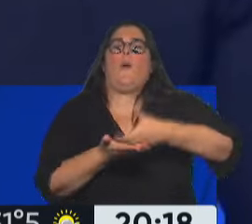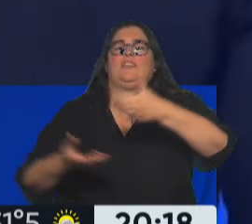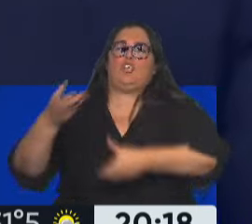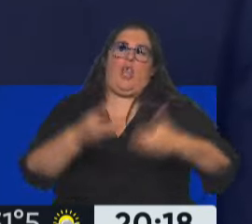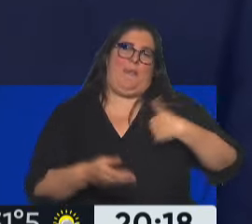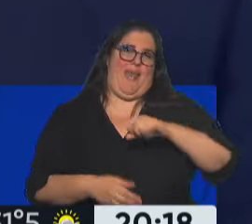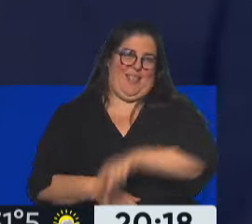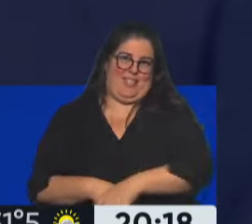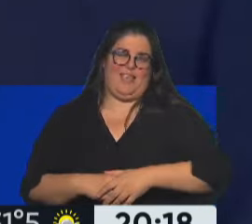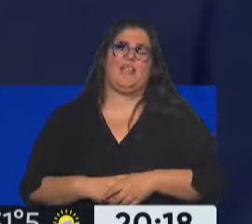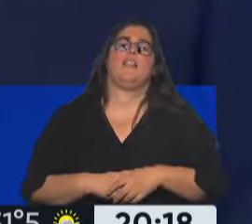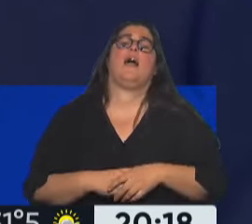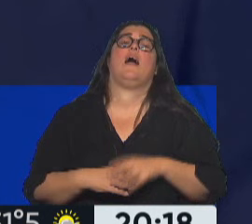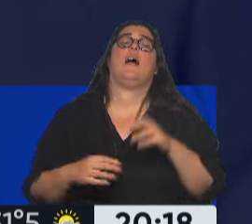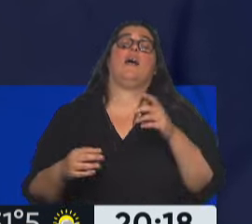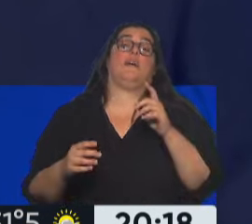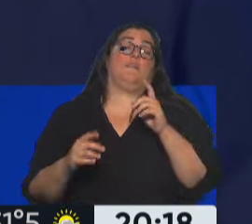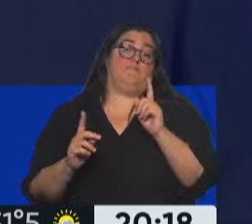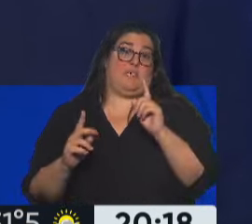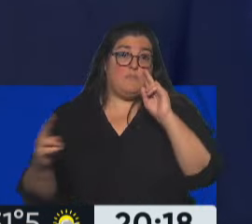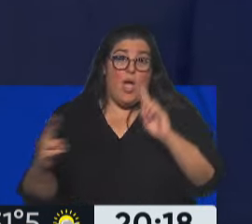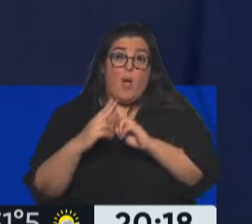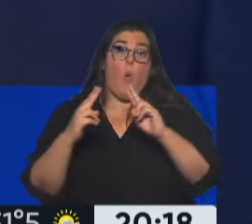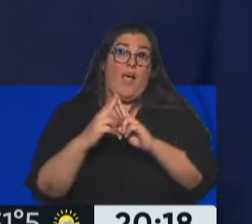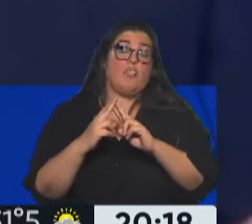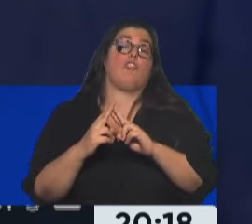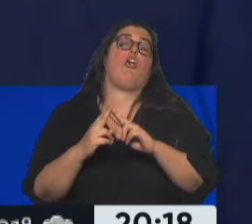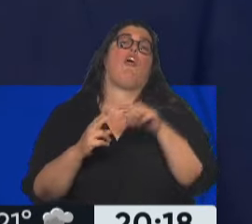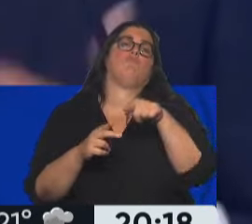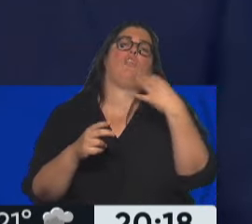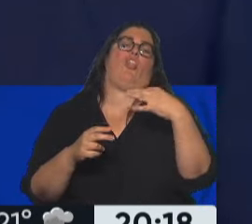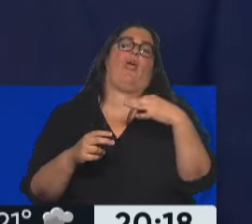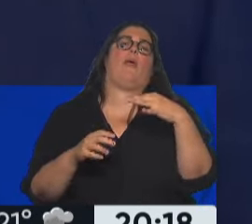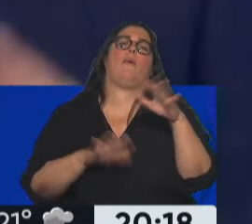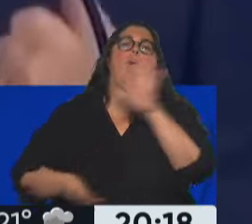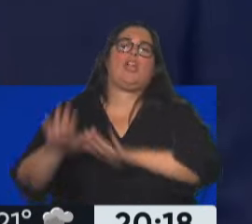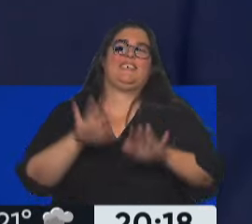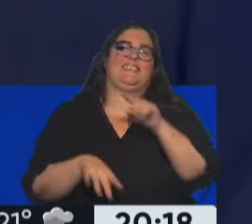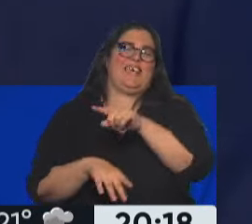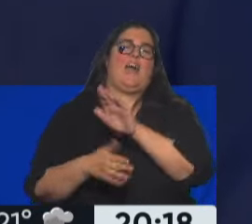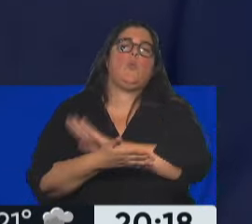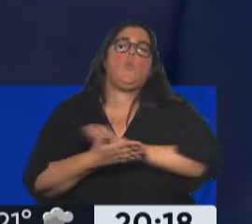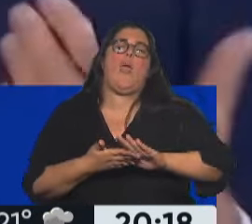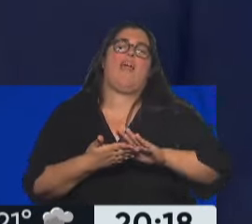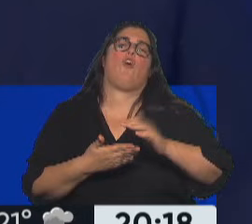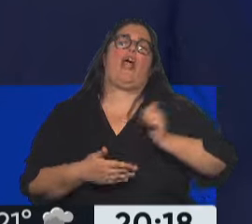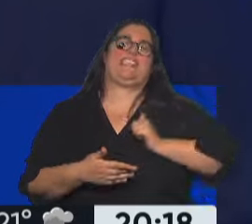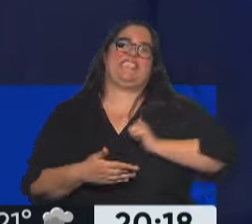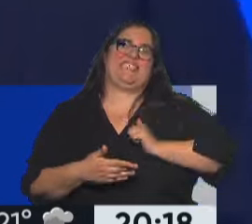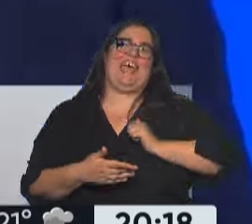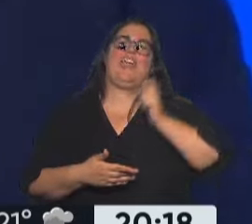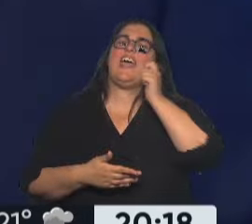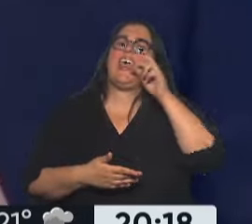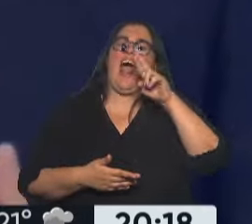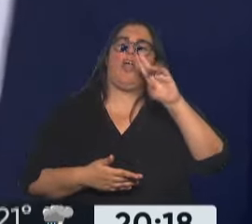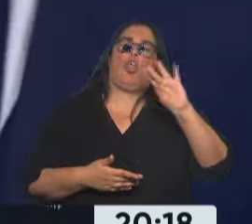encuentros serán las primeras actividades que deberá organizar el flamante canciller Gerardo Huartein.